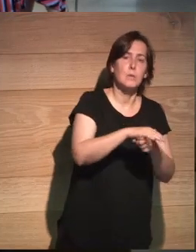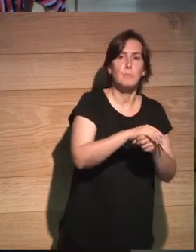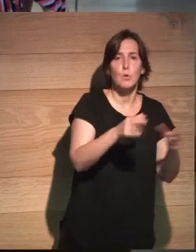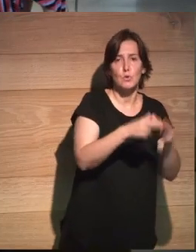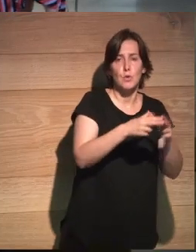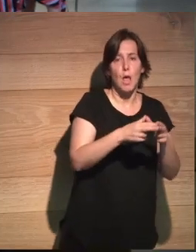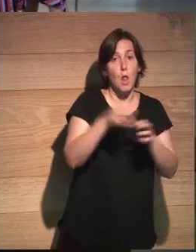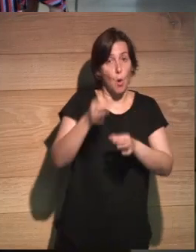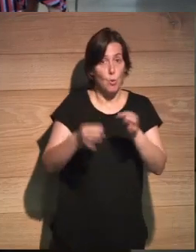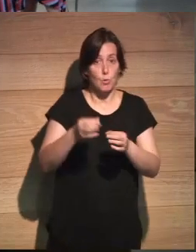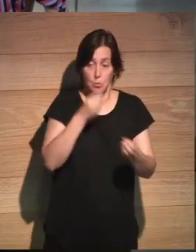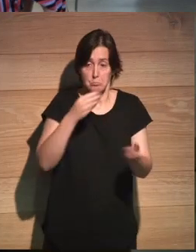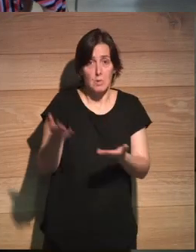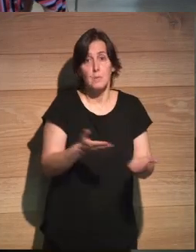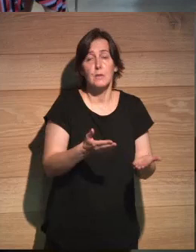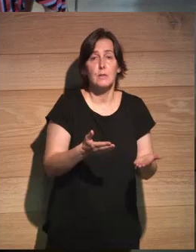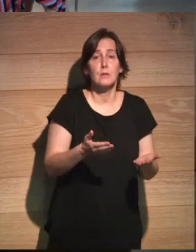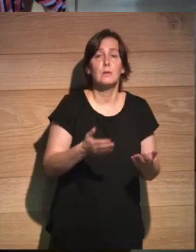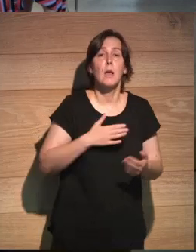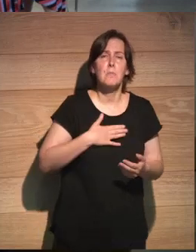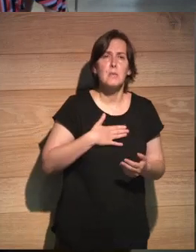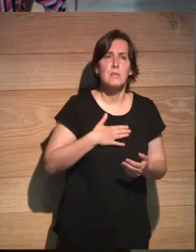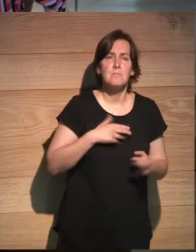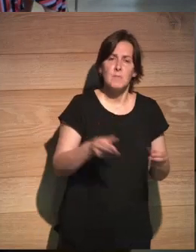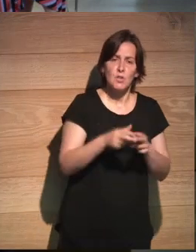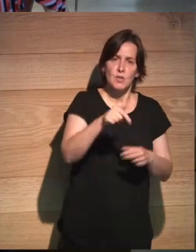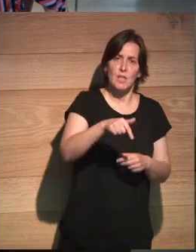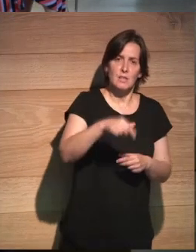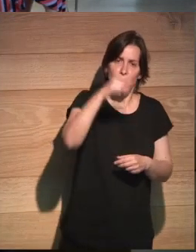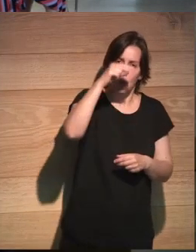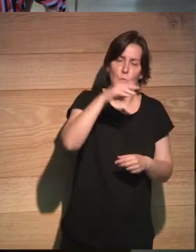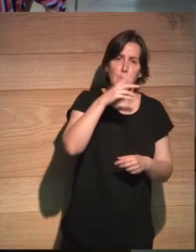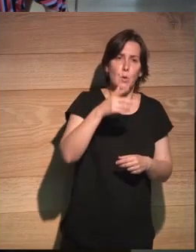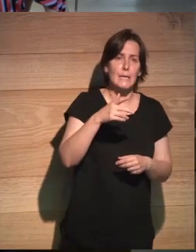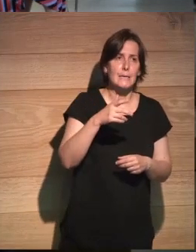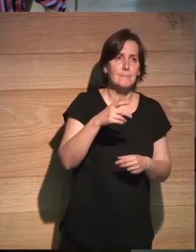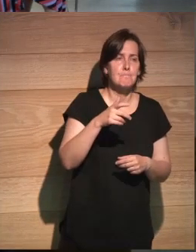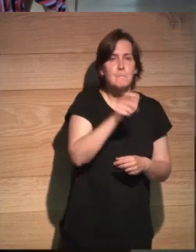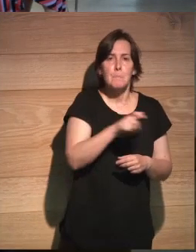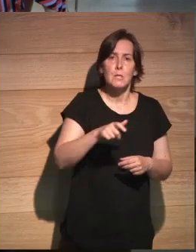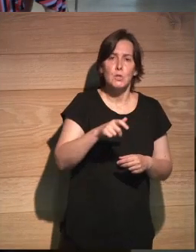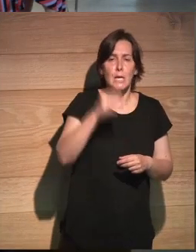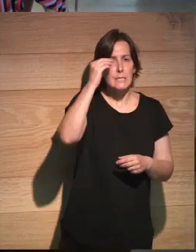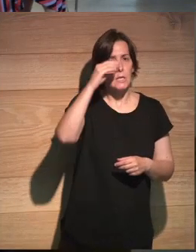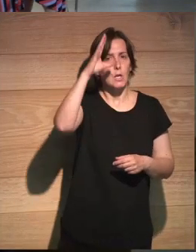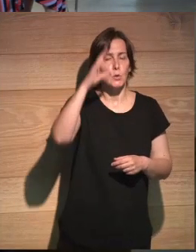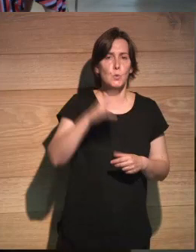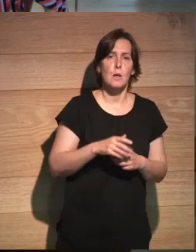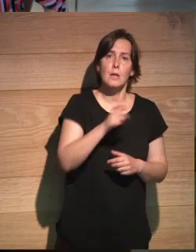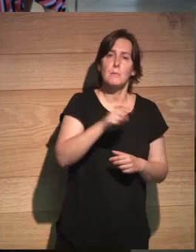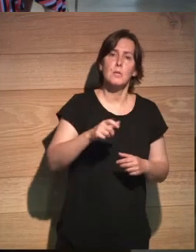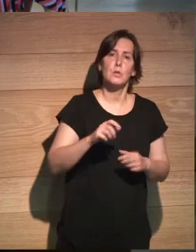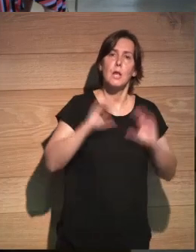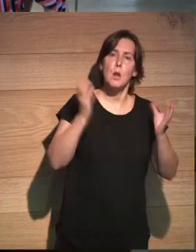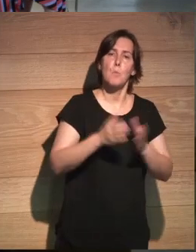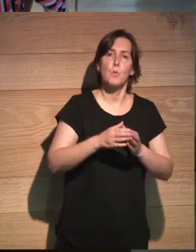jurídico, bienvenido sea. A mí lo que me preocupa en esta sociedad es que los intelectuales y las personas del mundo de